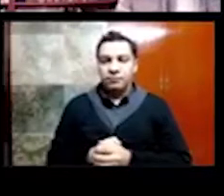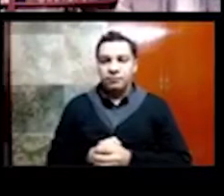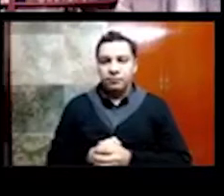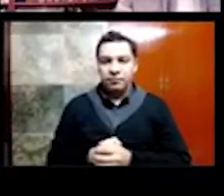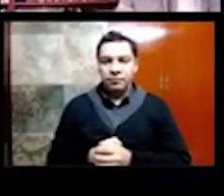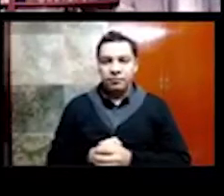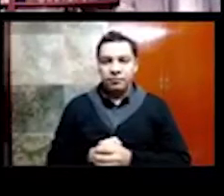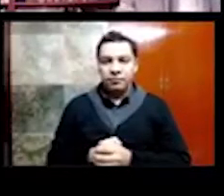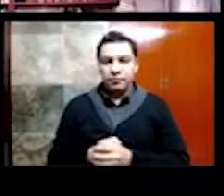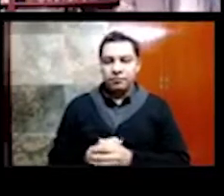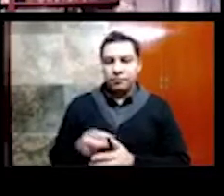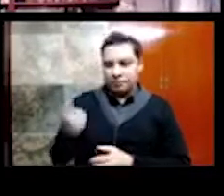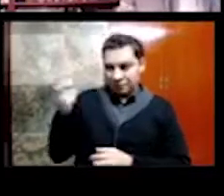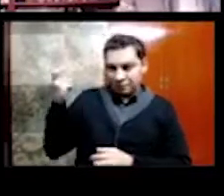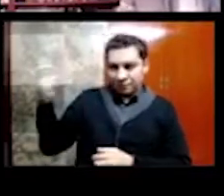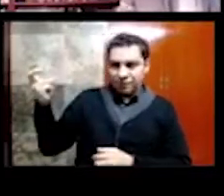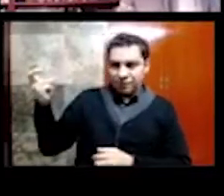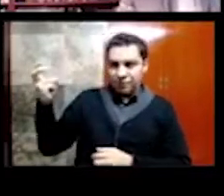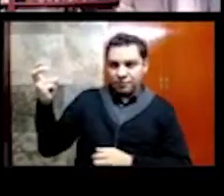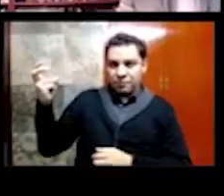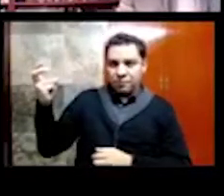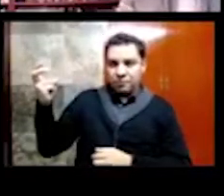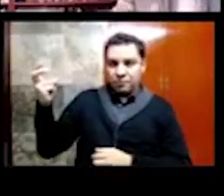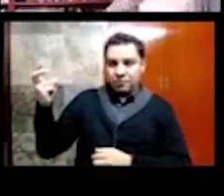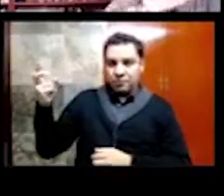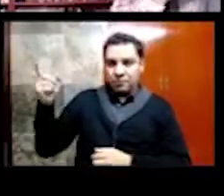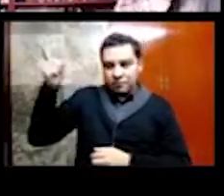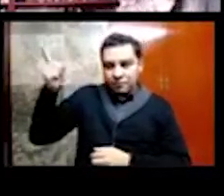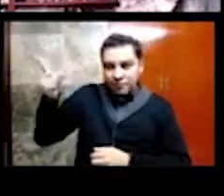Aquí tenemos una perspectiva aérea